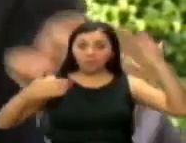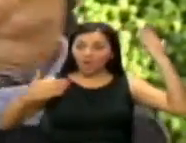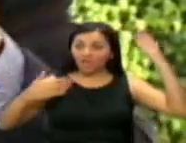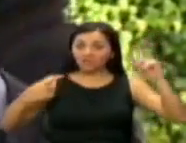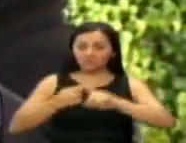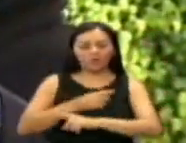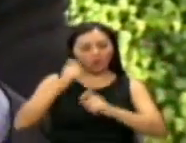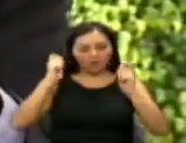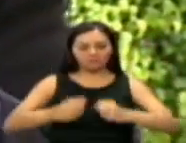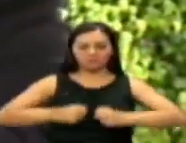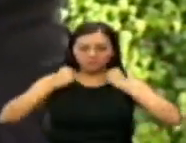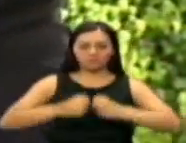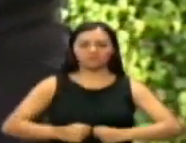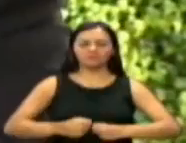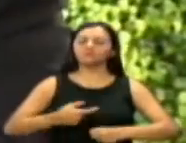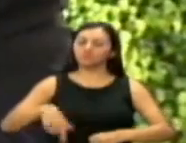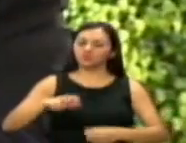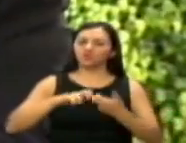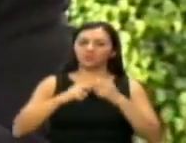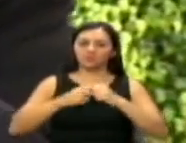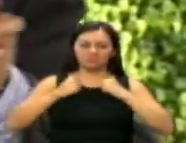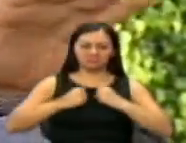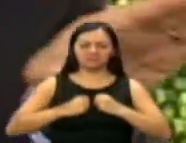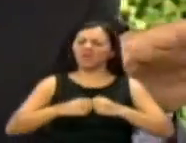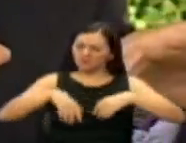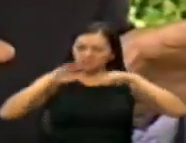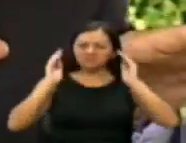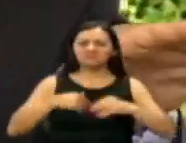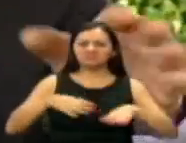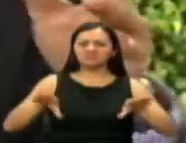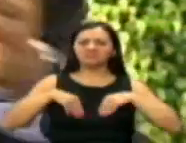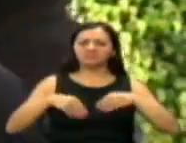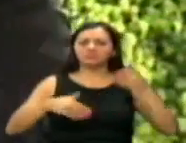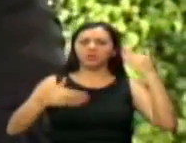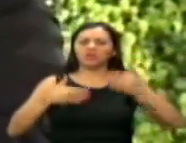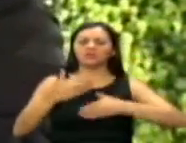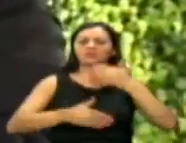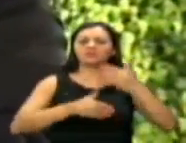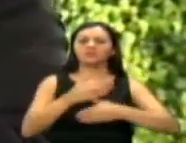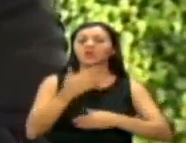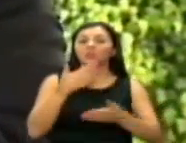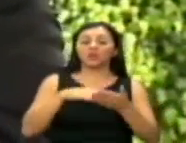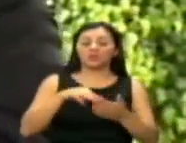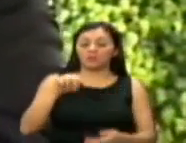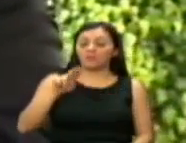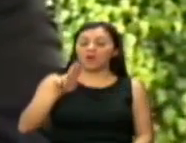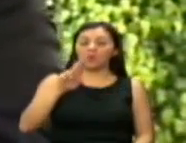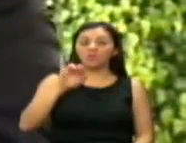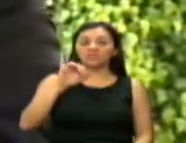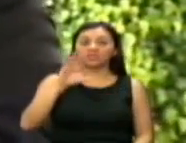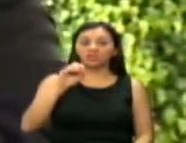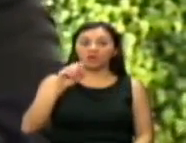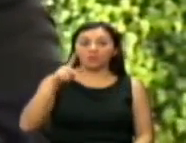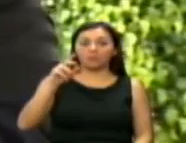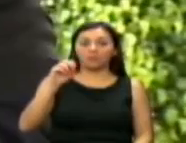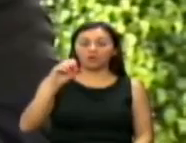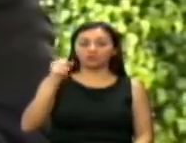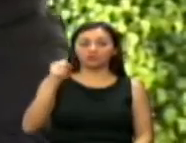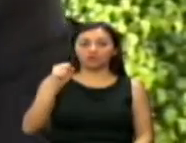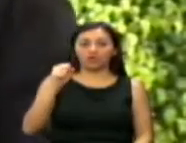Pero precisamente por el sectarismo de esa gente, porque eso era mentira. Por ejemplo, Mauricio Pozo, ministro de Economía